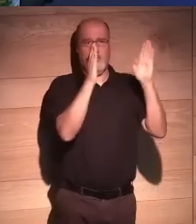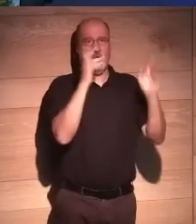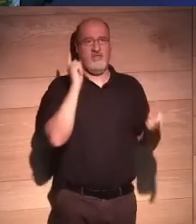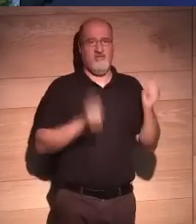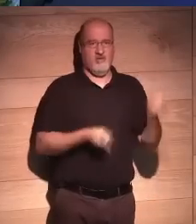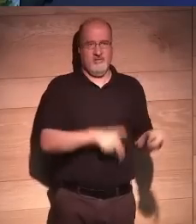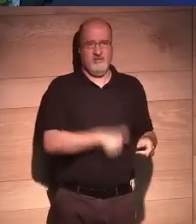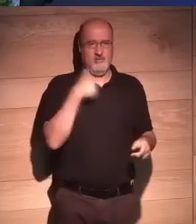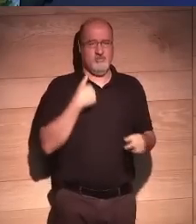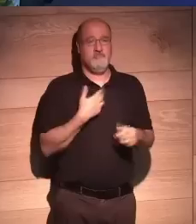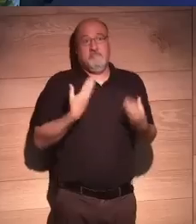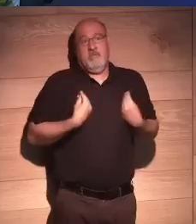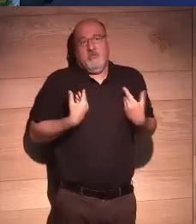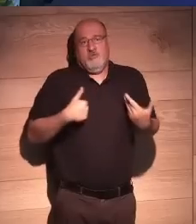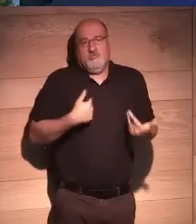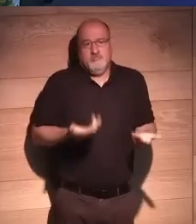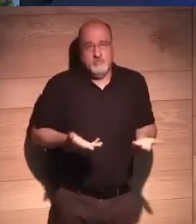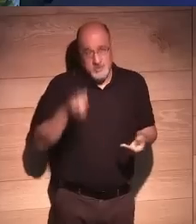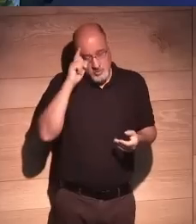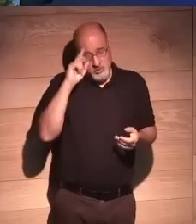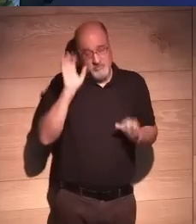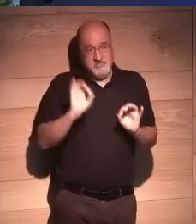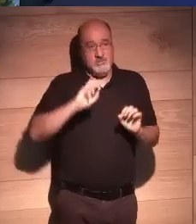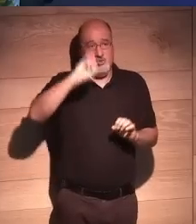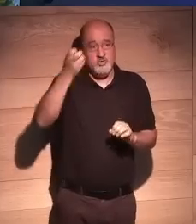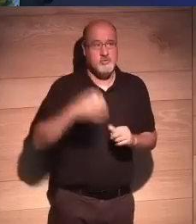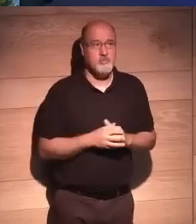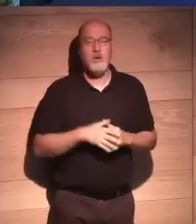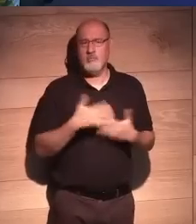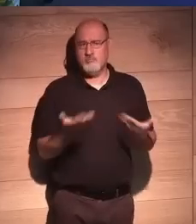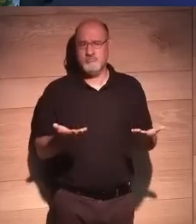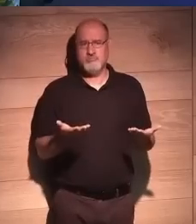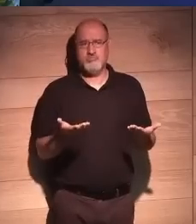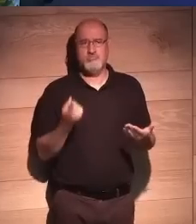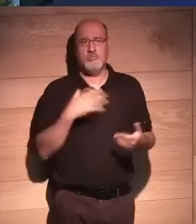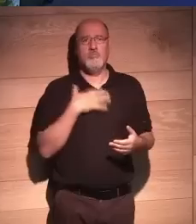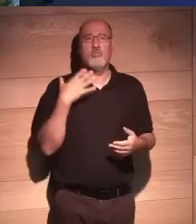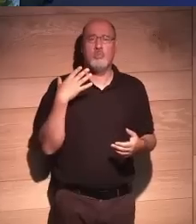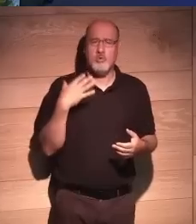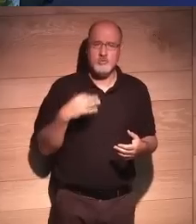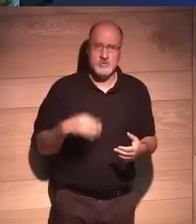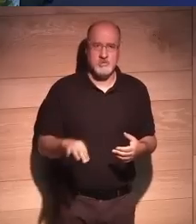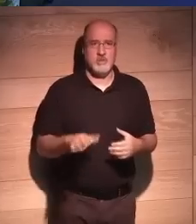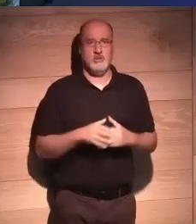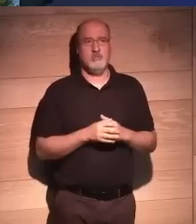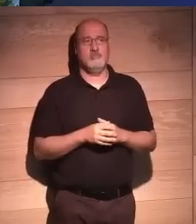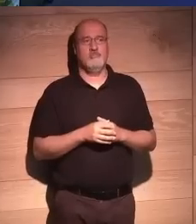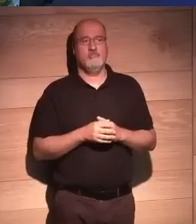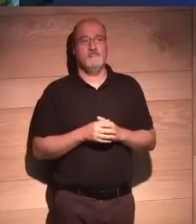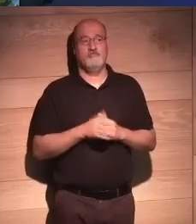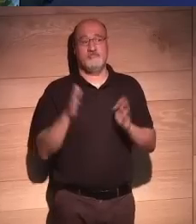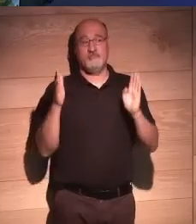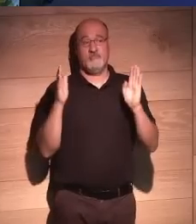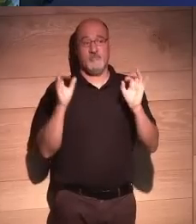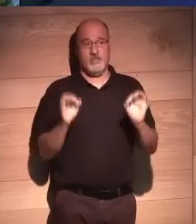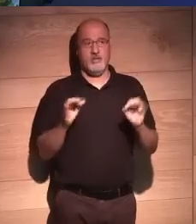vivido. No sé en otros casos, pero yo creo que aquí había una posibilidad que no